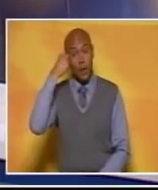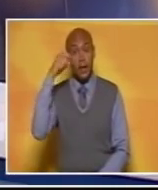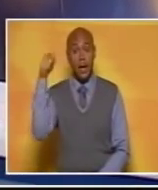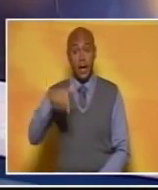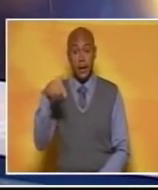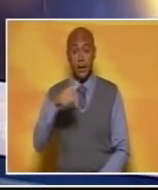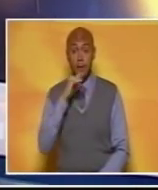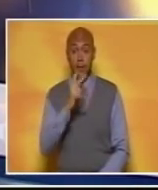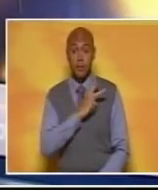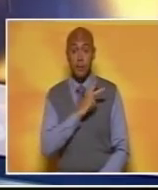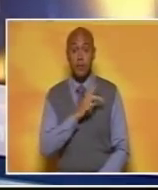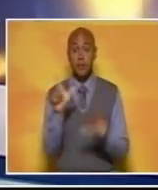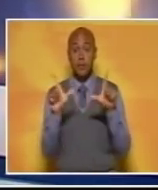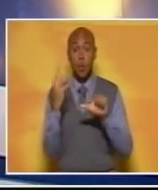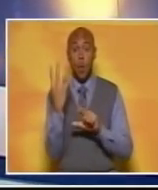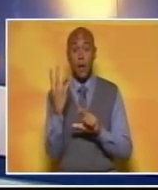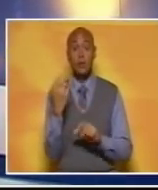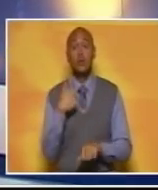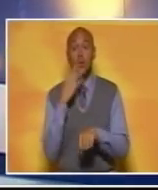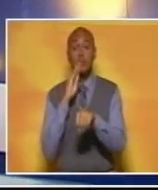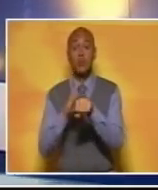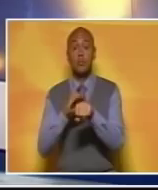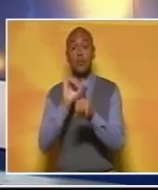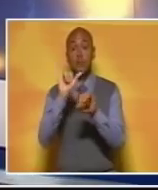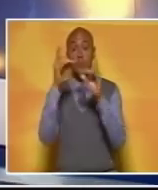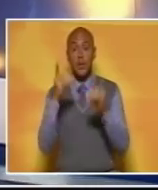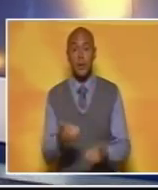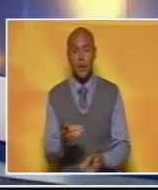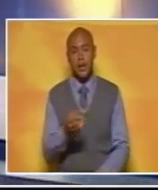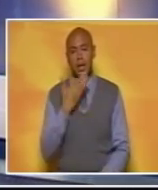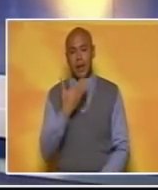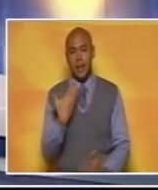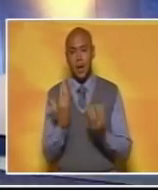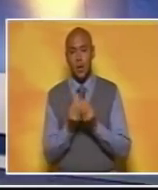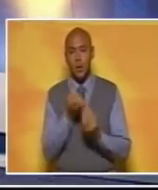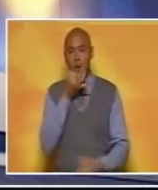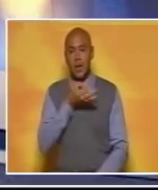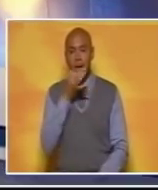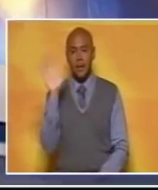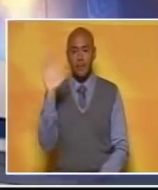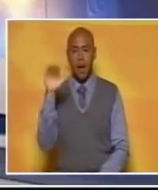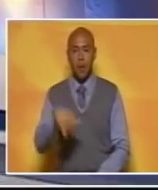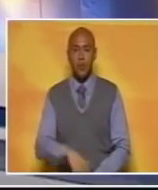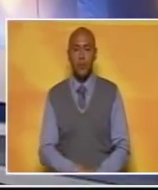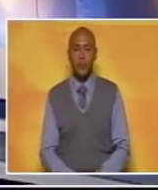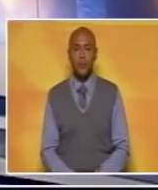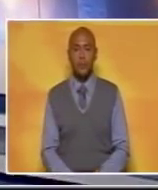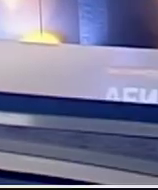Recuerden, Noticiero Venevisión Canal 4 reporta y ustedes deciden. Gracias por acompañarnos. Buenas tardes.